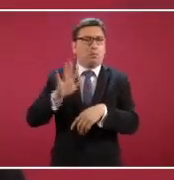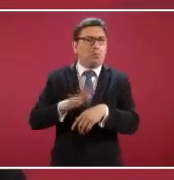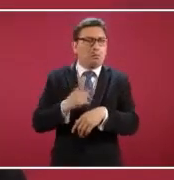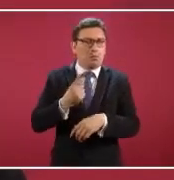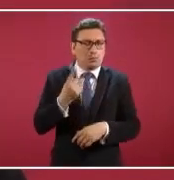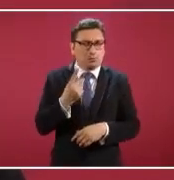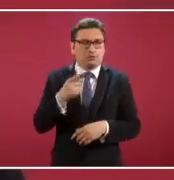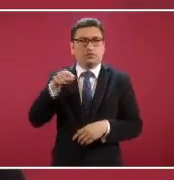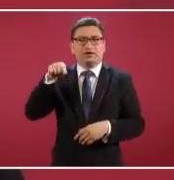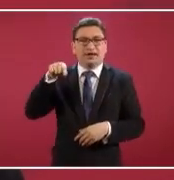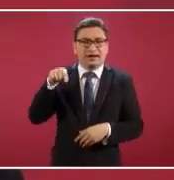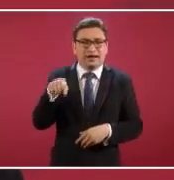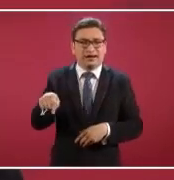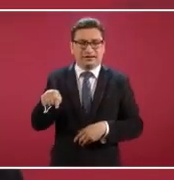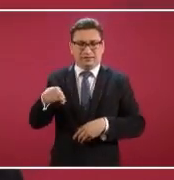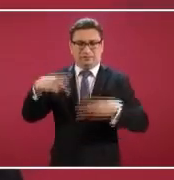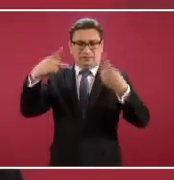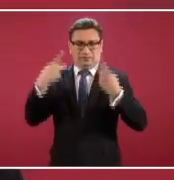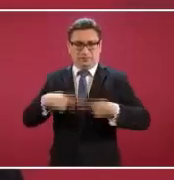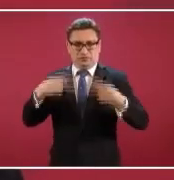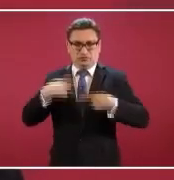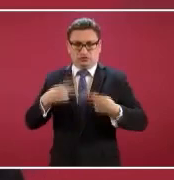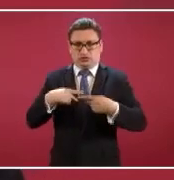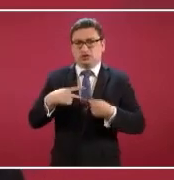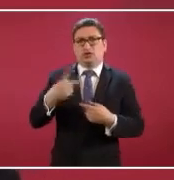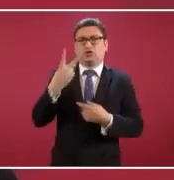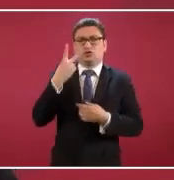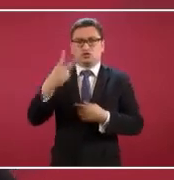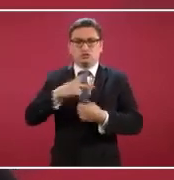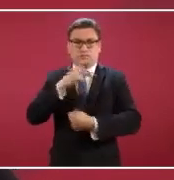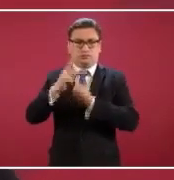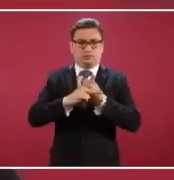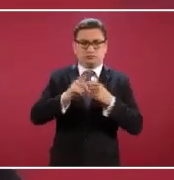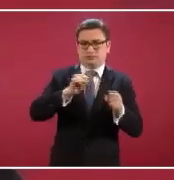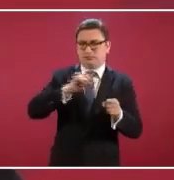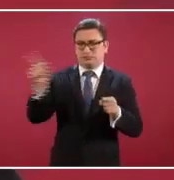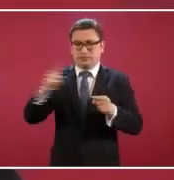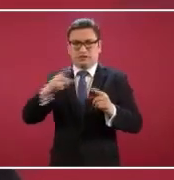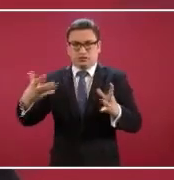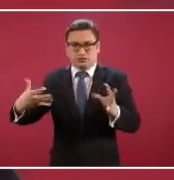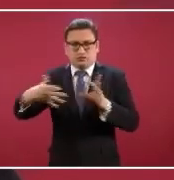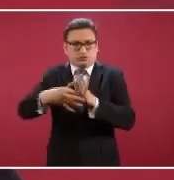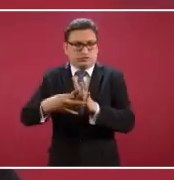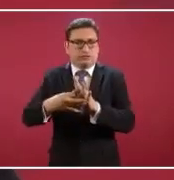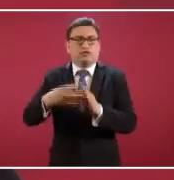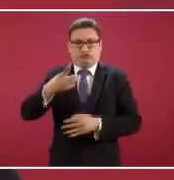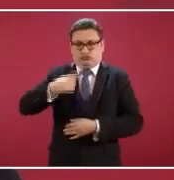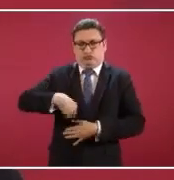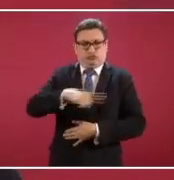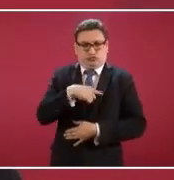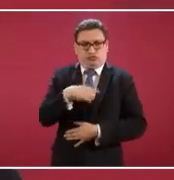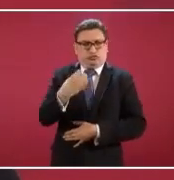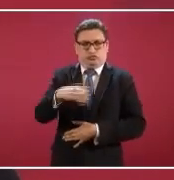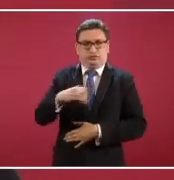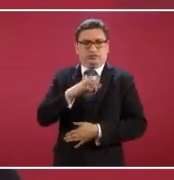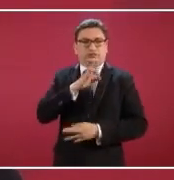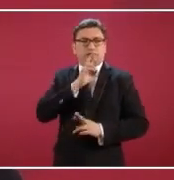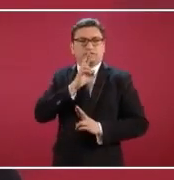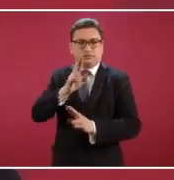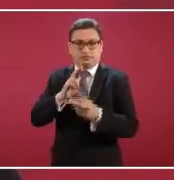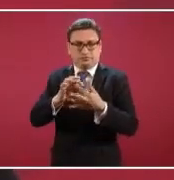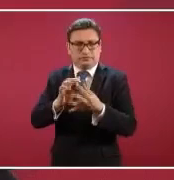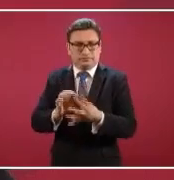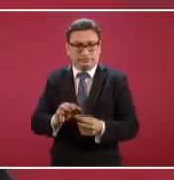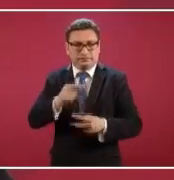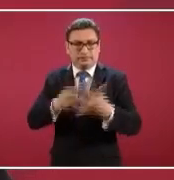binacional y estamos obligados a dar los resultados que acabo de referir,